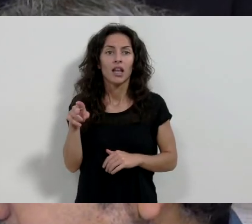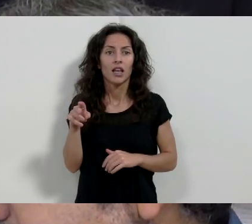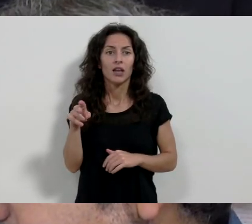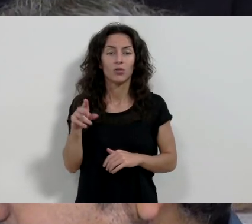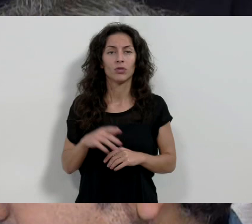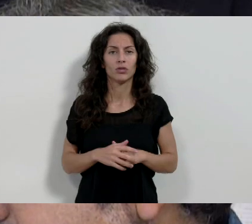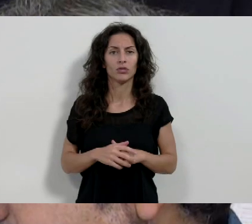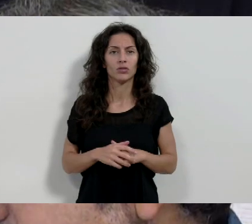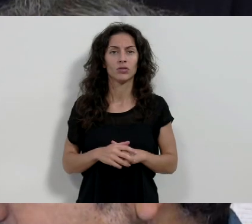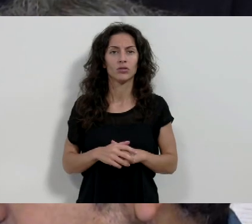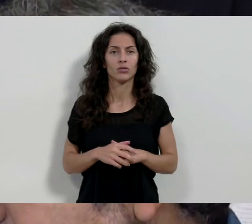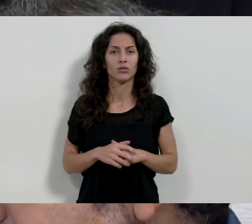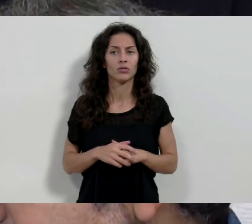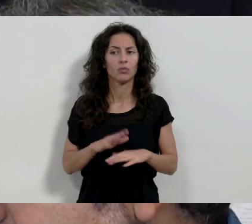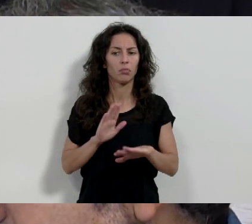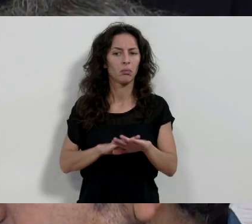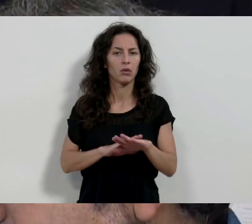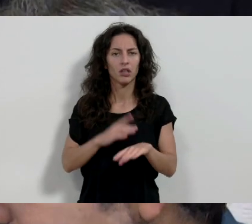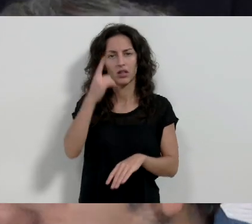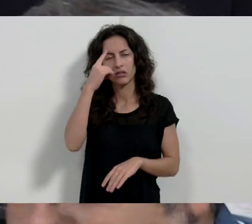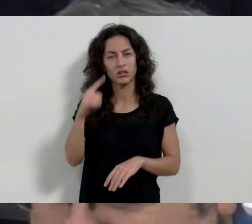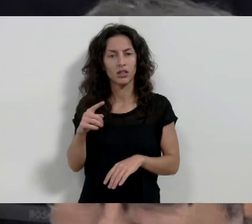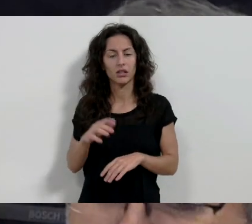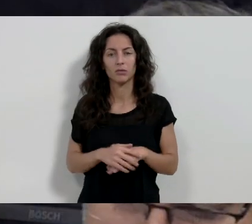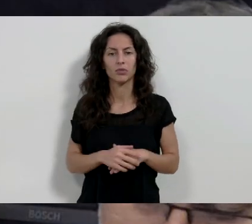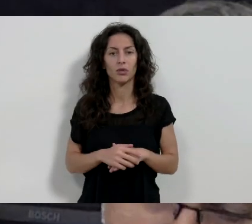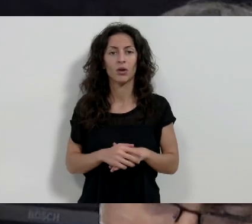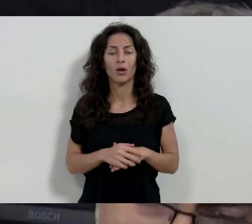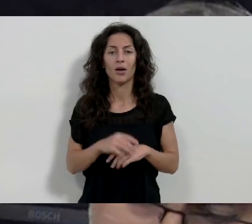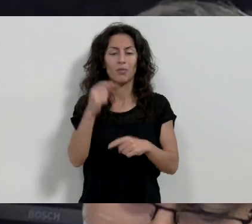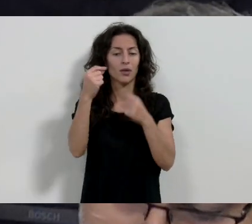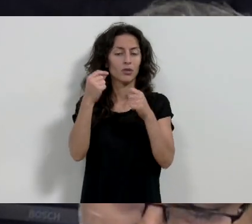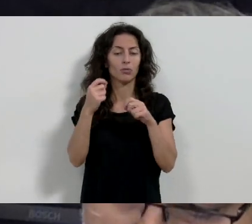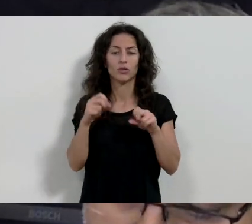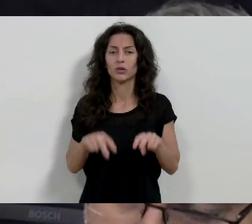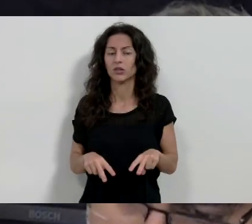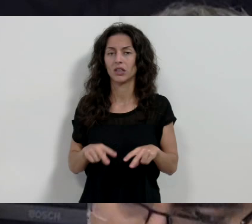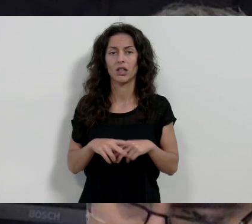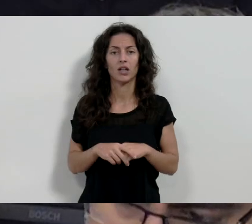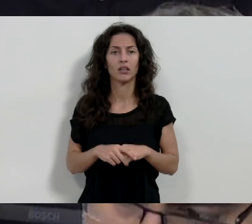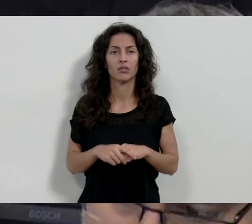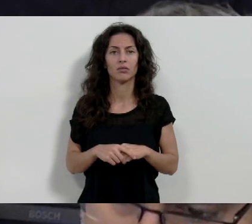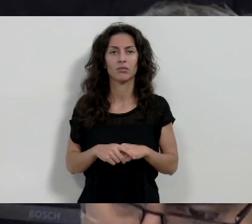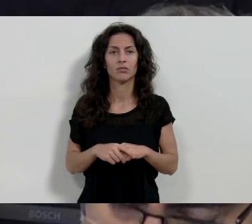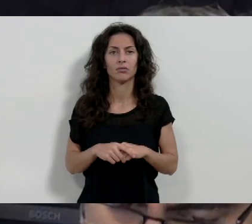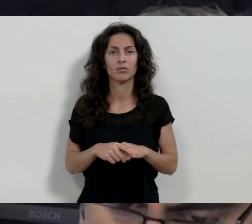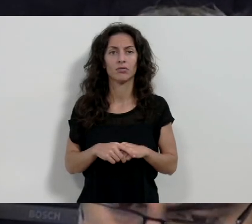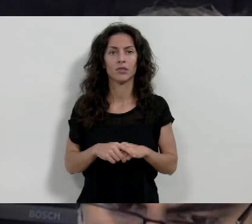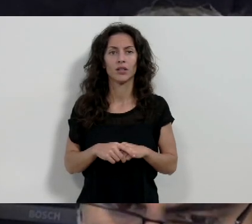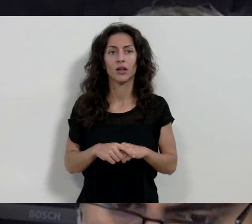porqué. Sin presupuesto, sin estimación, ¿no? Así un poco al